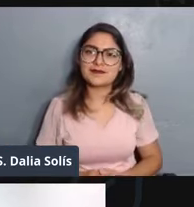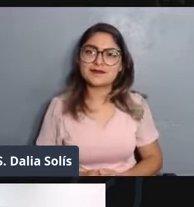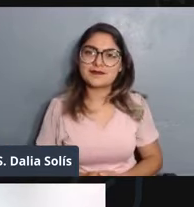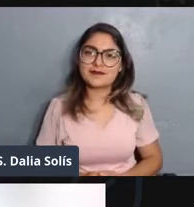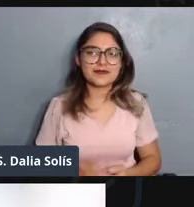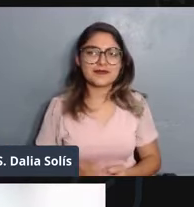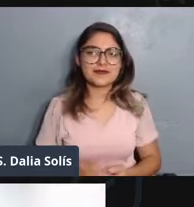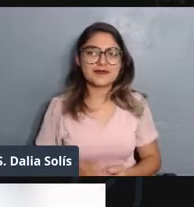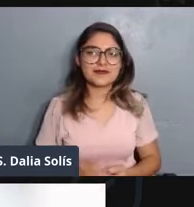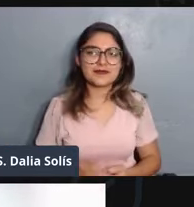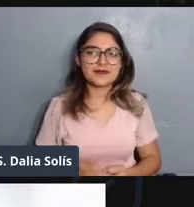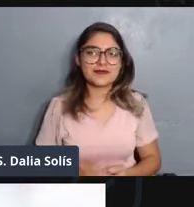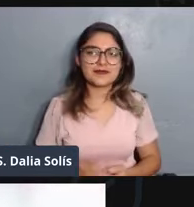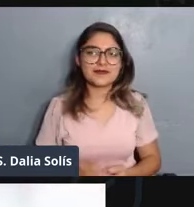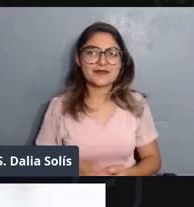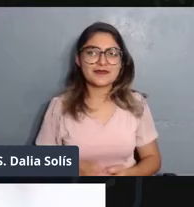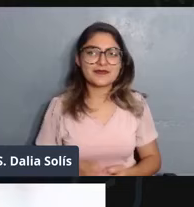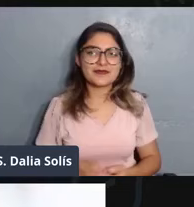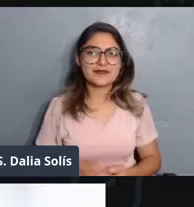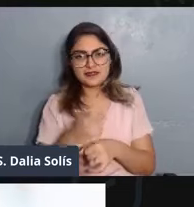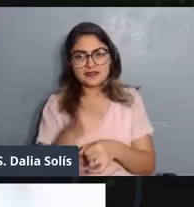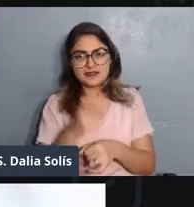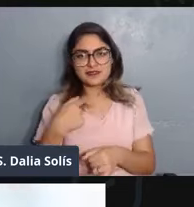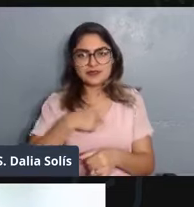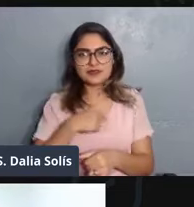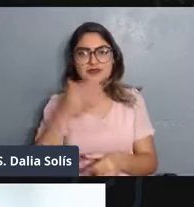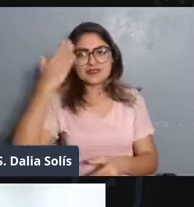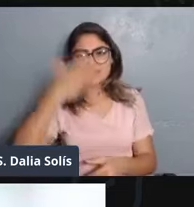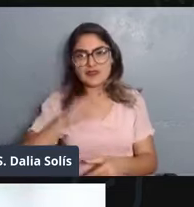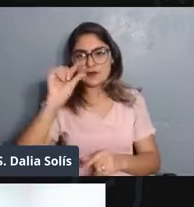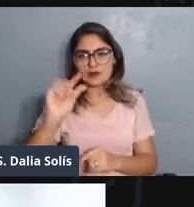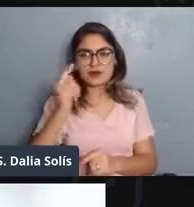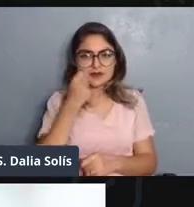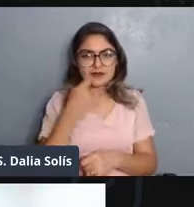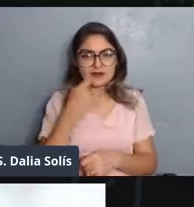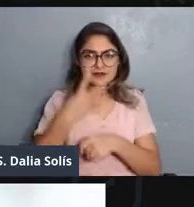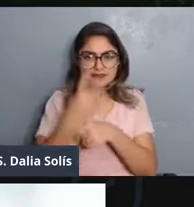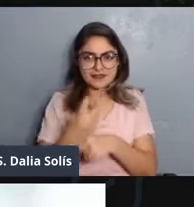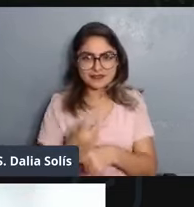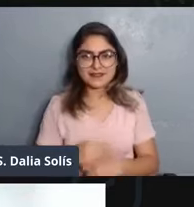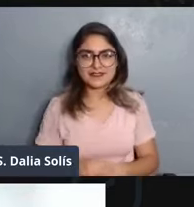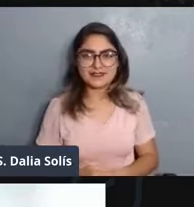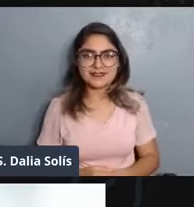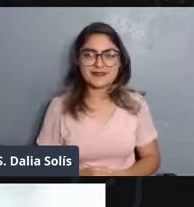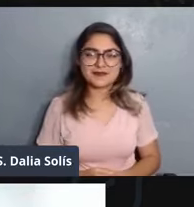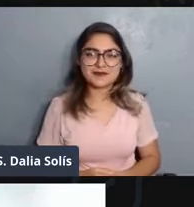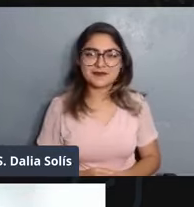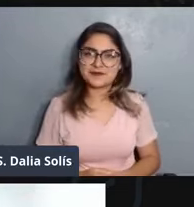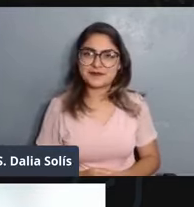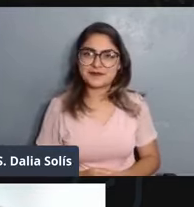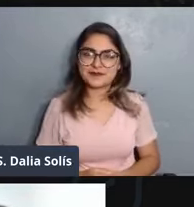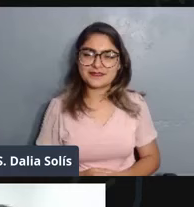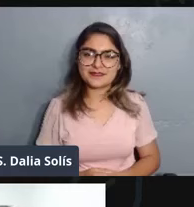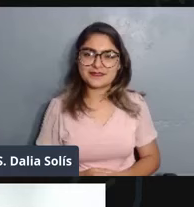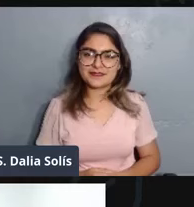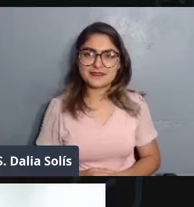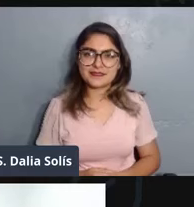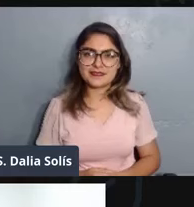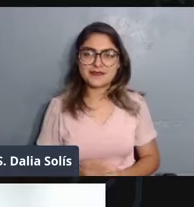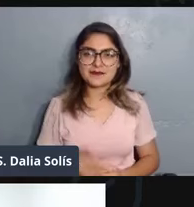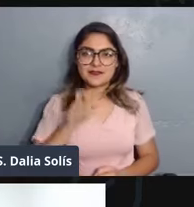Modestia aparte. Nombre. No, pero además yo también te he visto en el otro, la verdad, he aprendido muchísimo de ti. Ay,